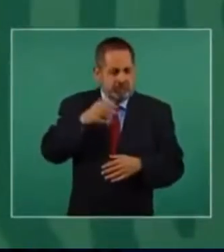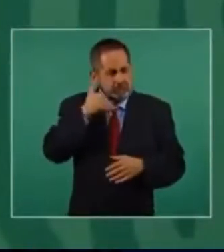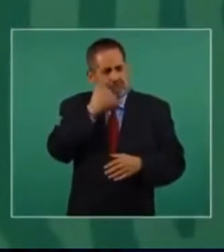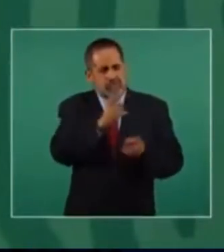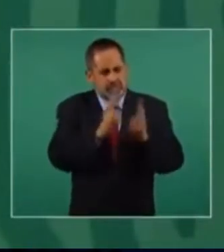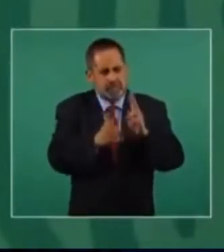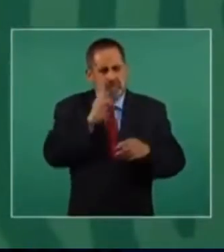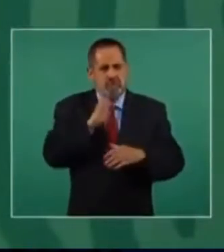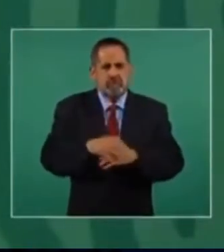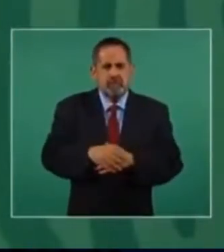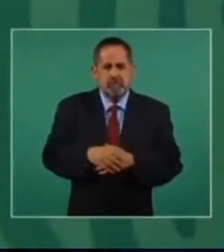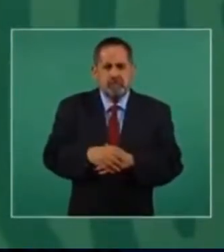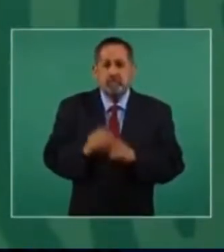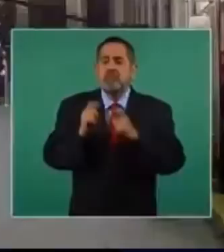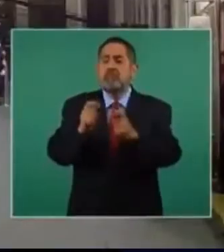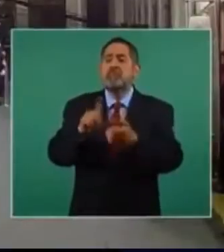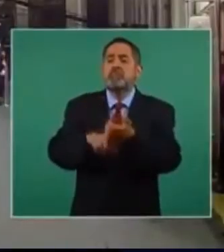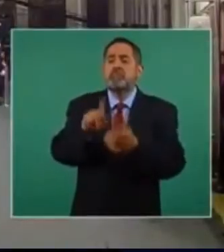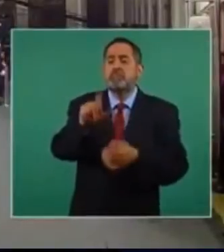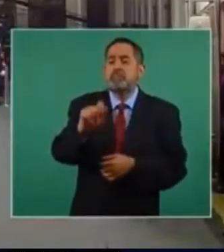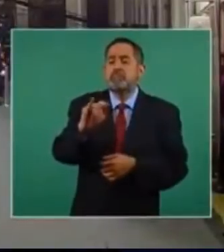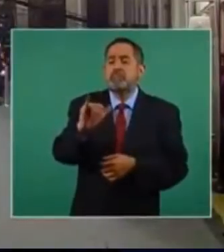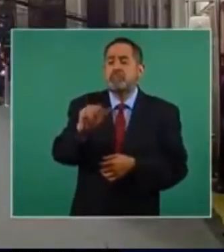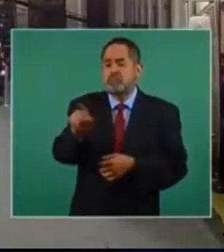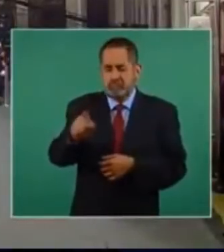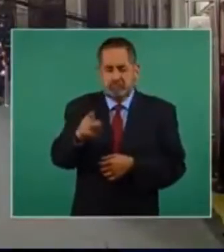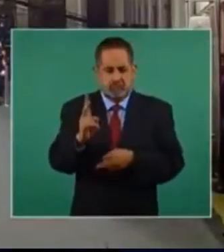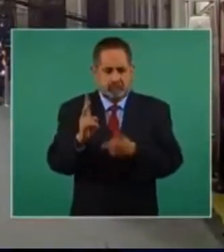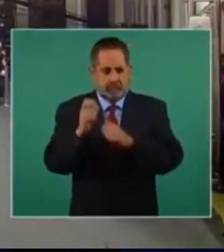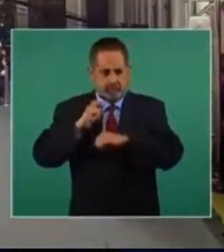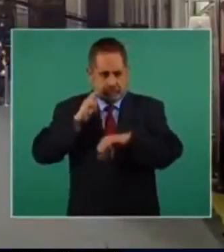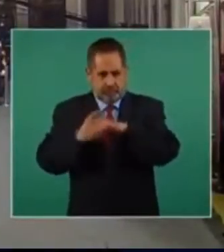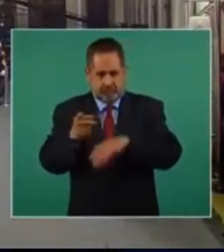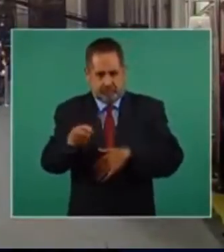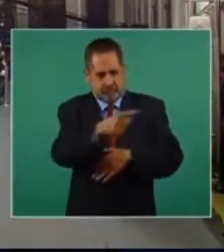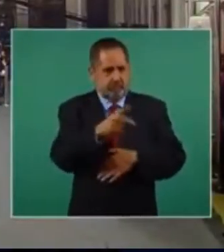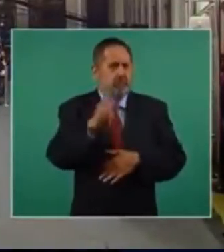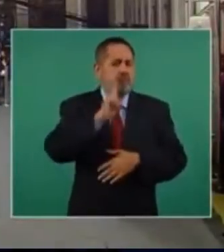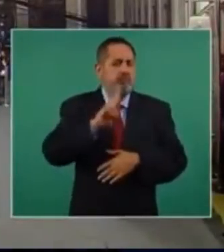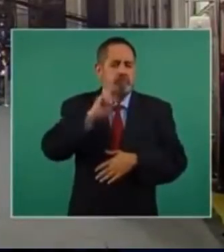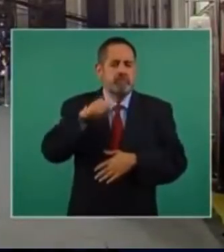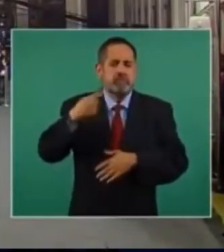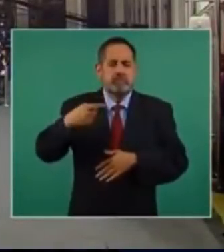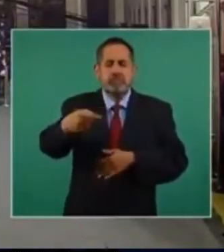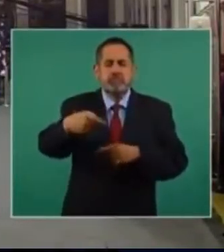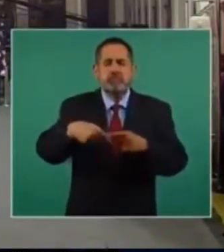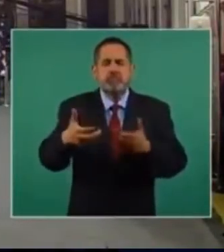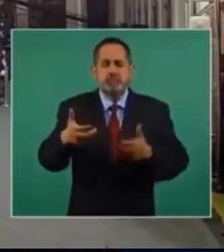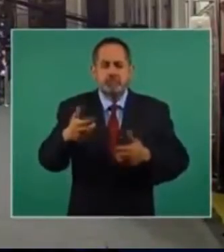te lo encargó de ti sí y a ver qué hacemos